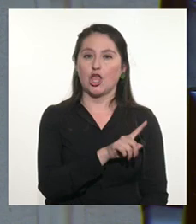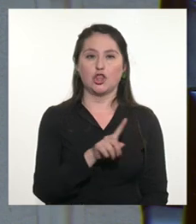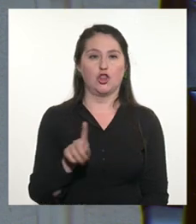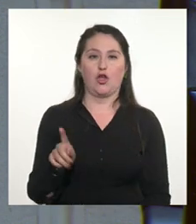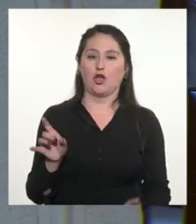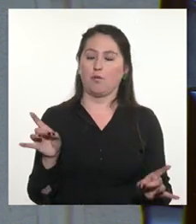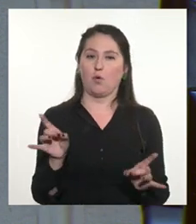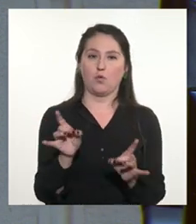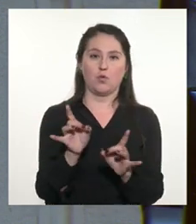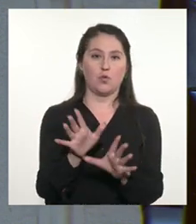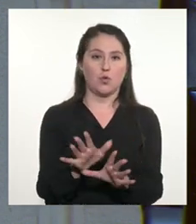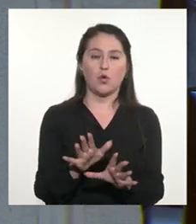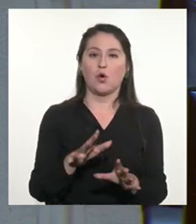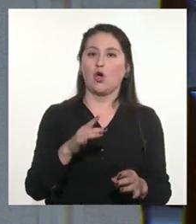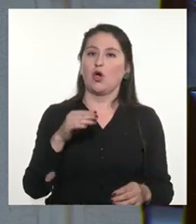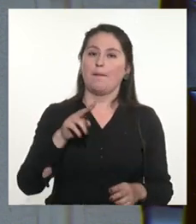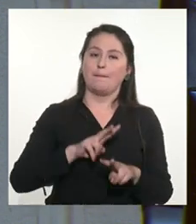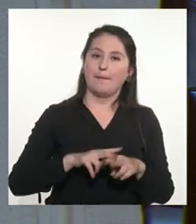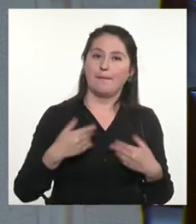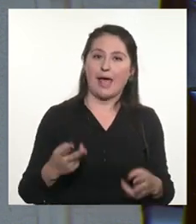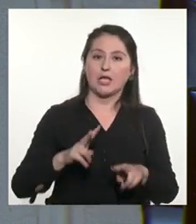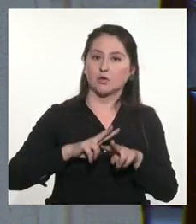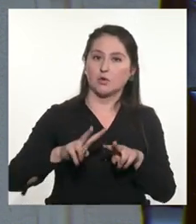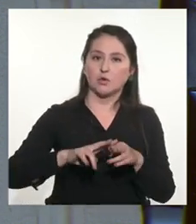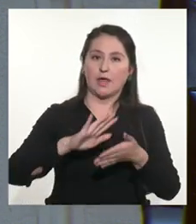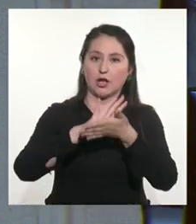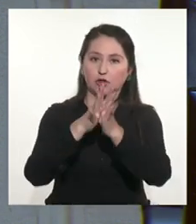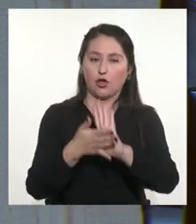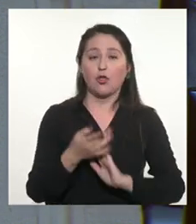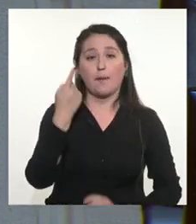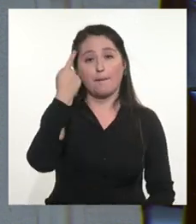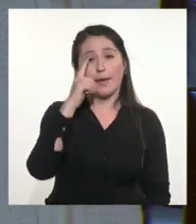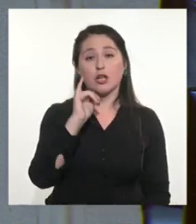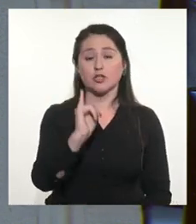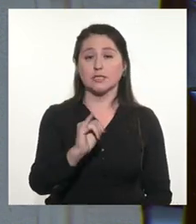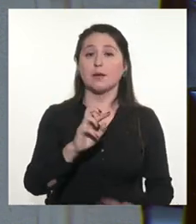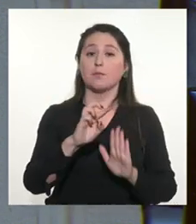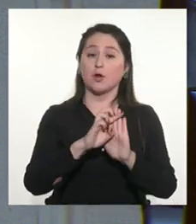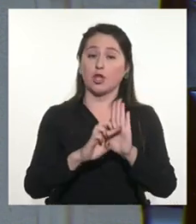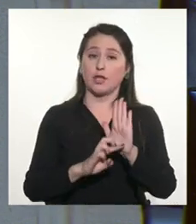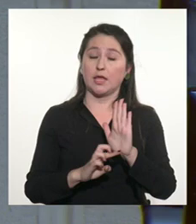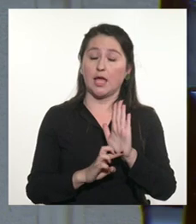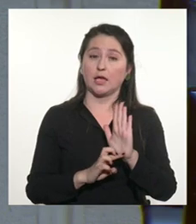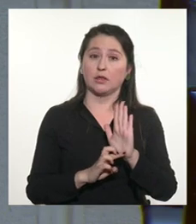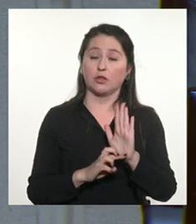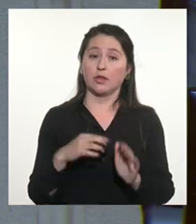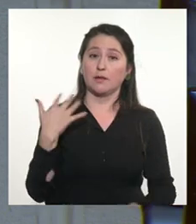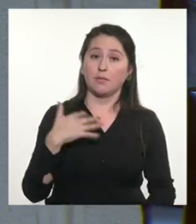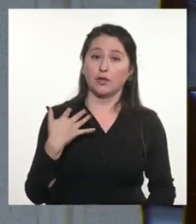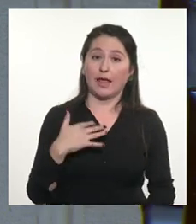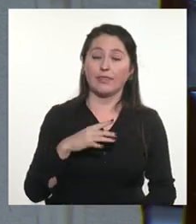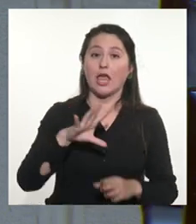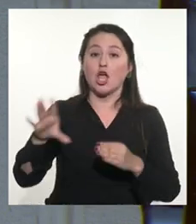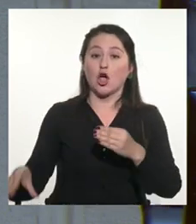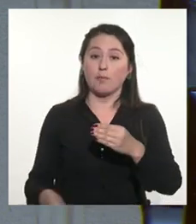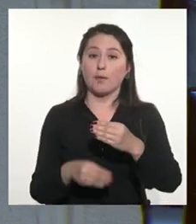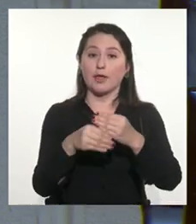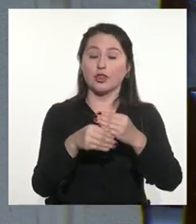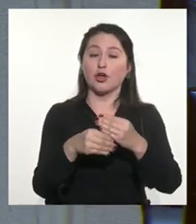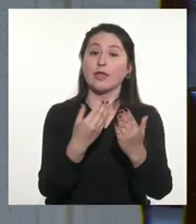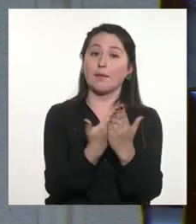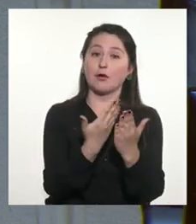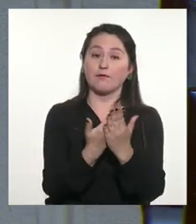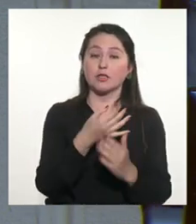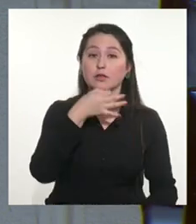en materia simplificación regulatoria legislativa pero un proyecto importante reciente y que lo vamos a complementar y aprovecho señalarlo en este senado